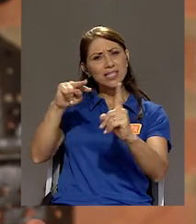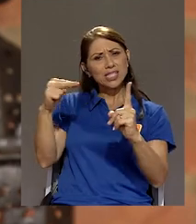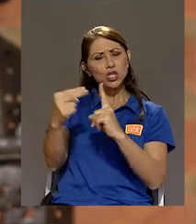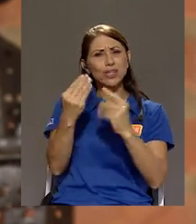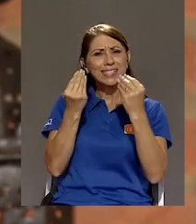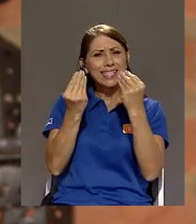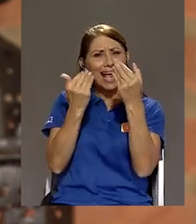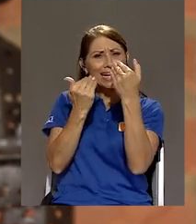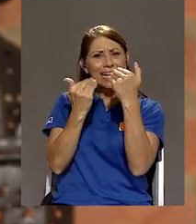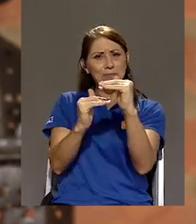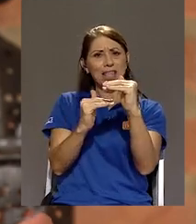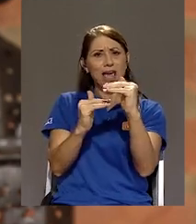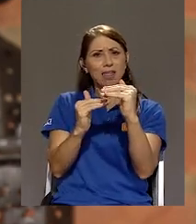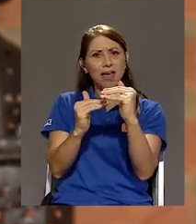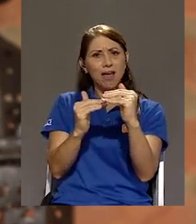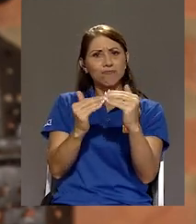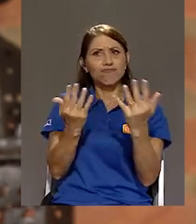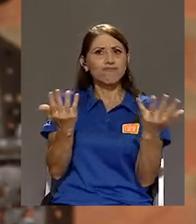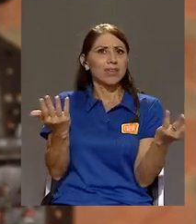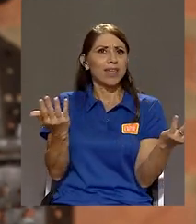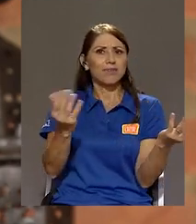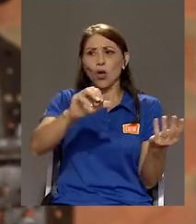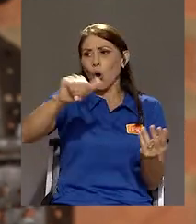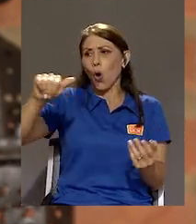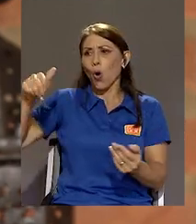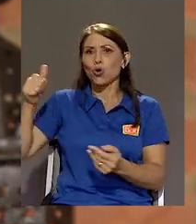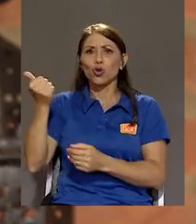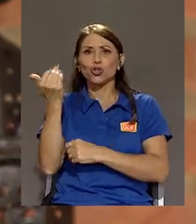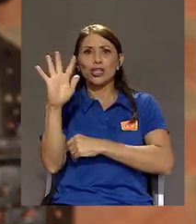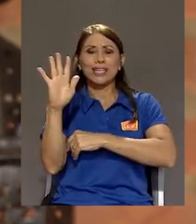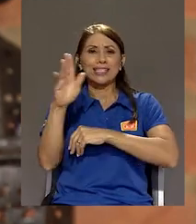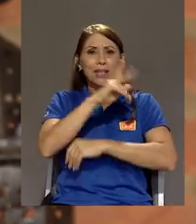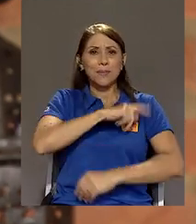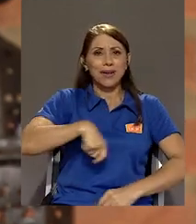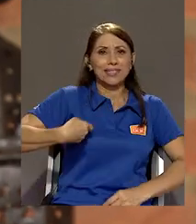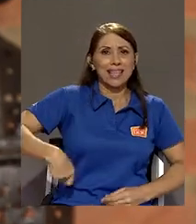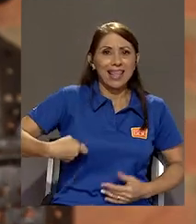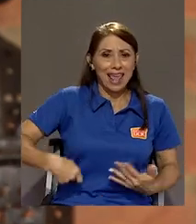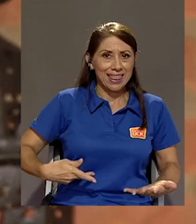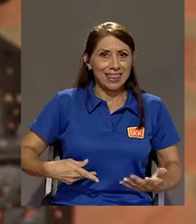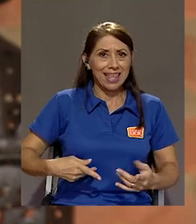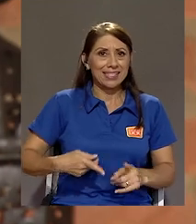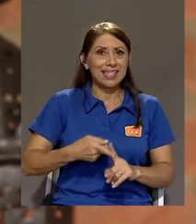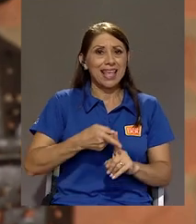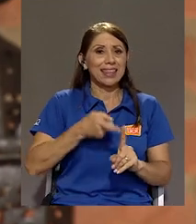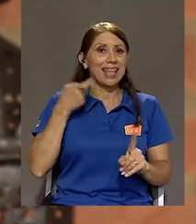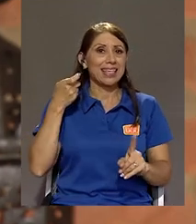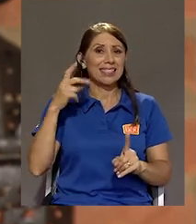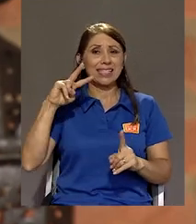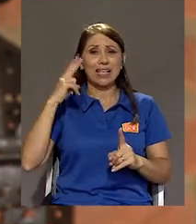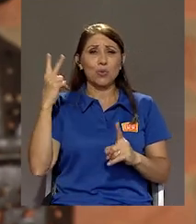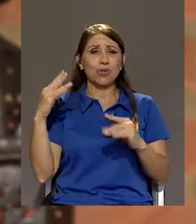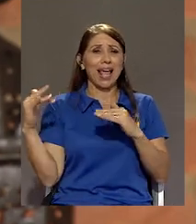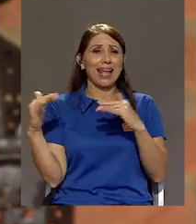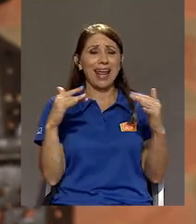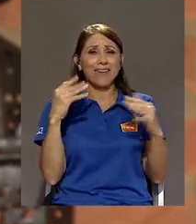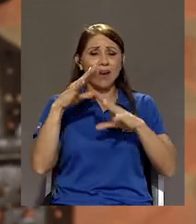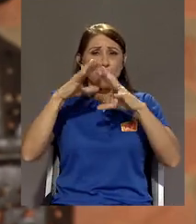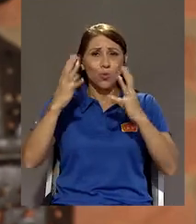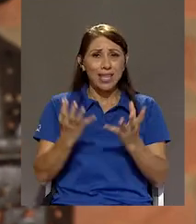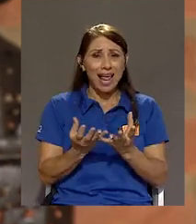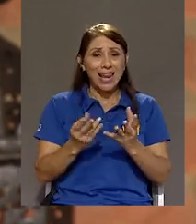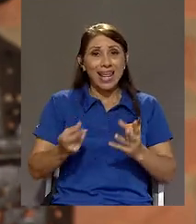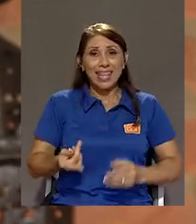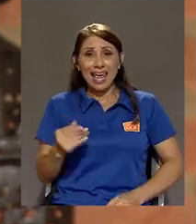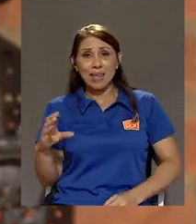los otros, no sé, digamos, 15 presidentes previos a él desde la Segunda Guerra Mundial que han invertido en esa alianza estratégica del